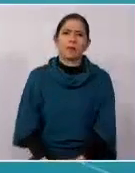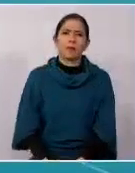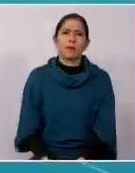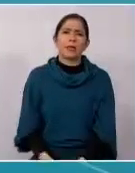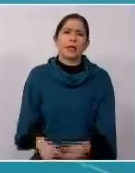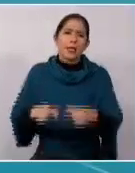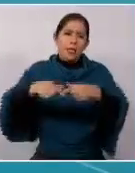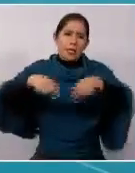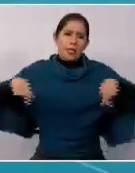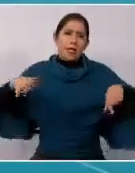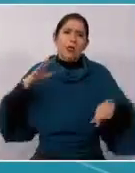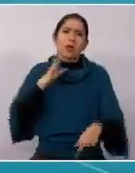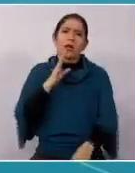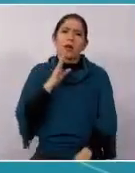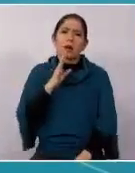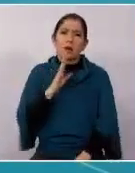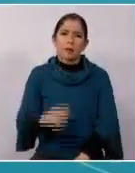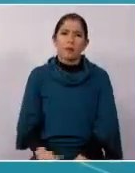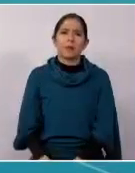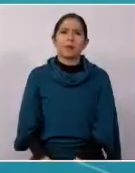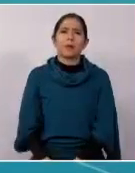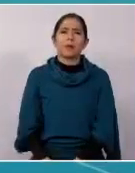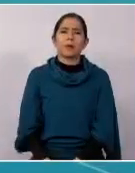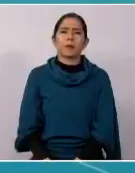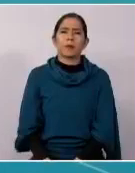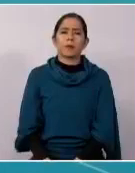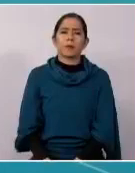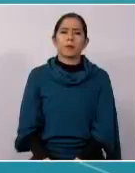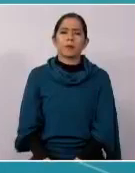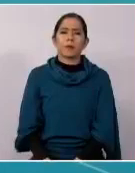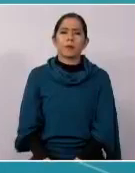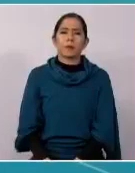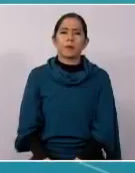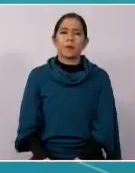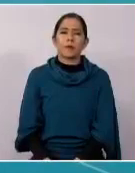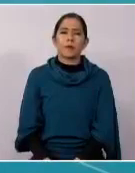Chayuinaiguinahuanta chantapis. Chayuinaiguinahuanta chantapis. Munasgaruna masicuna.